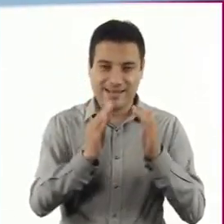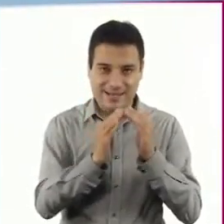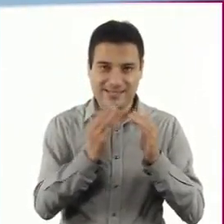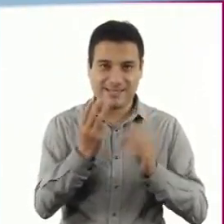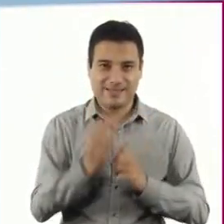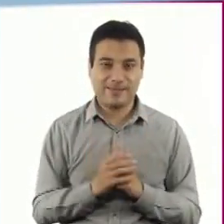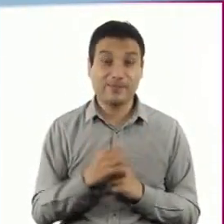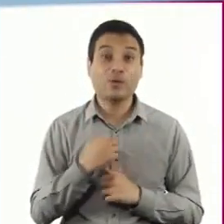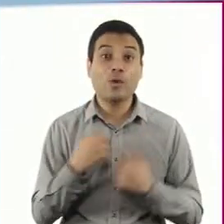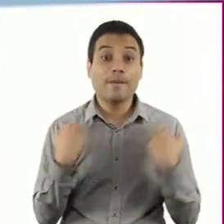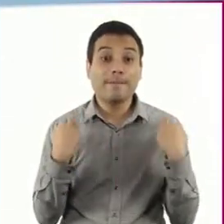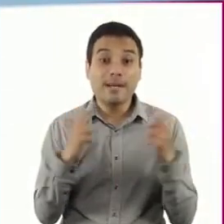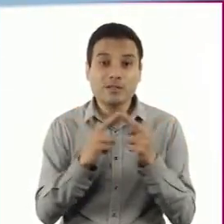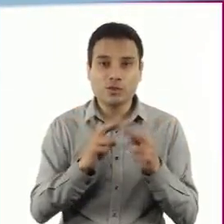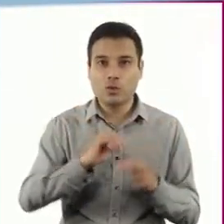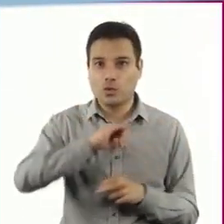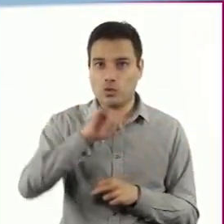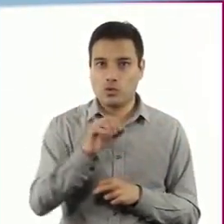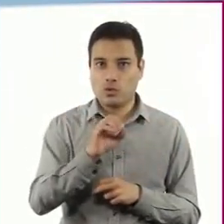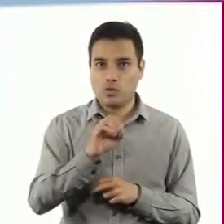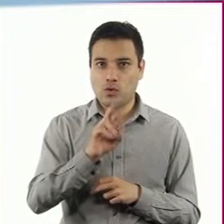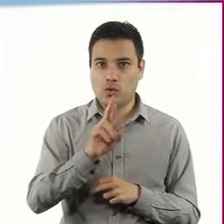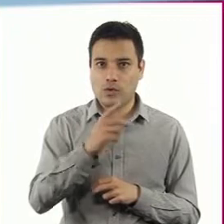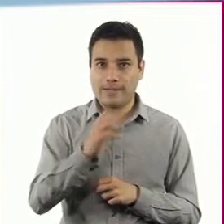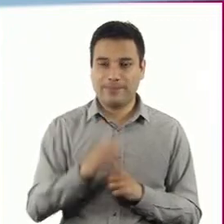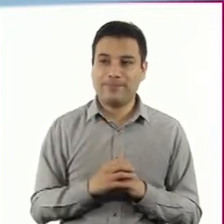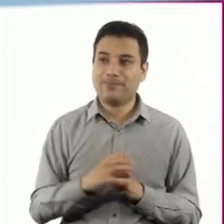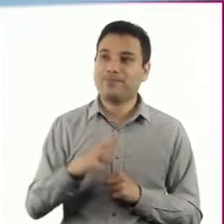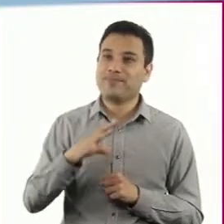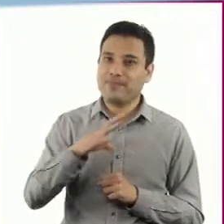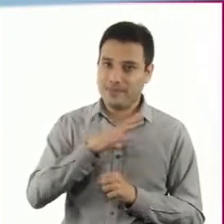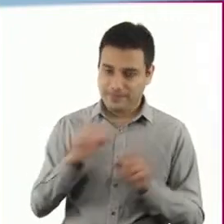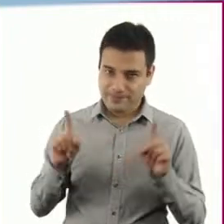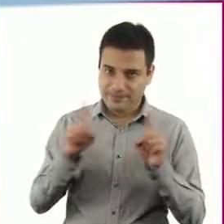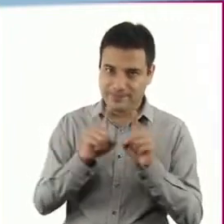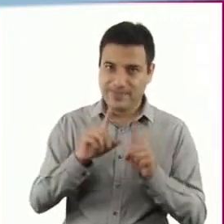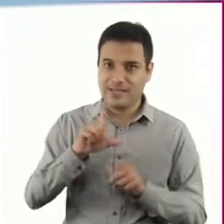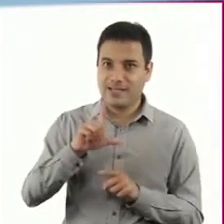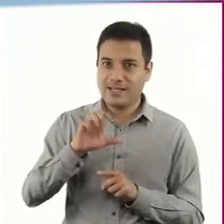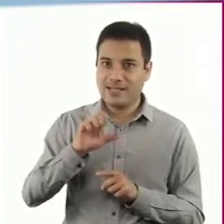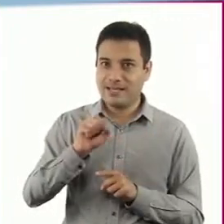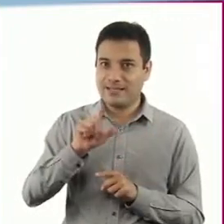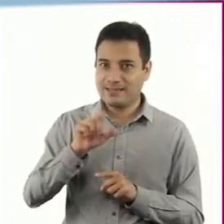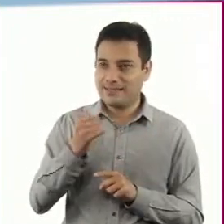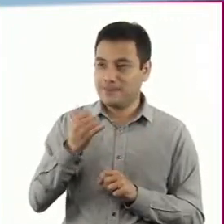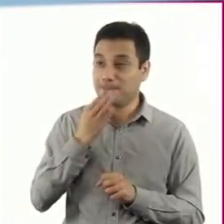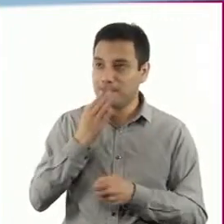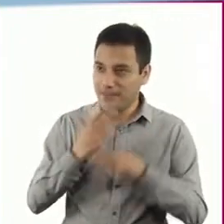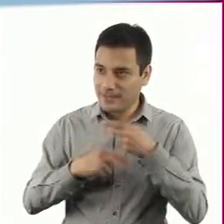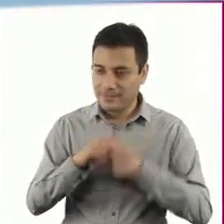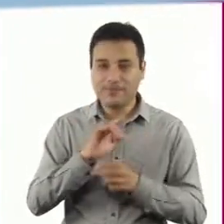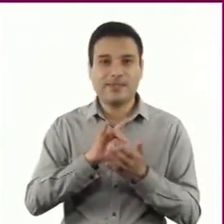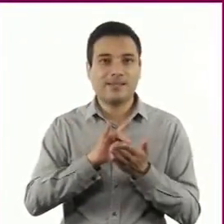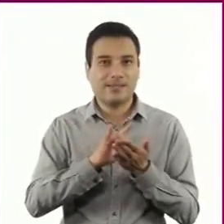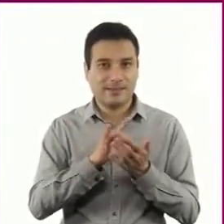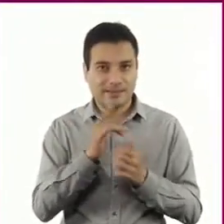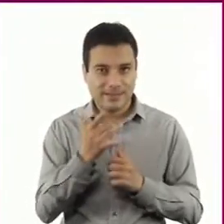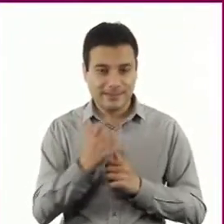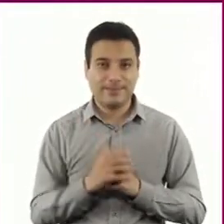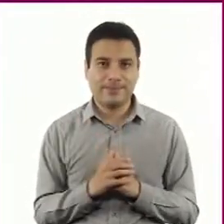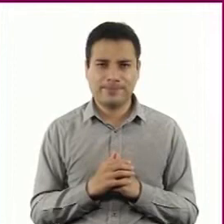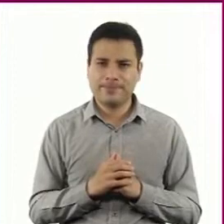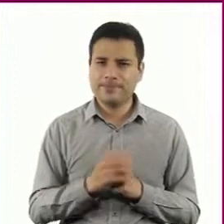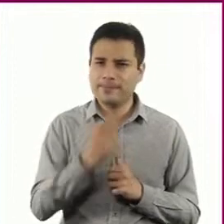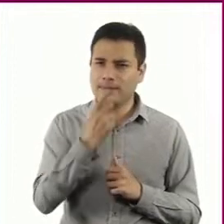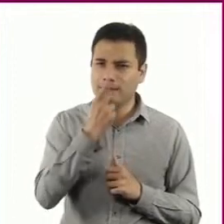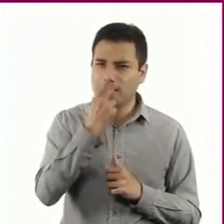profesor Jorge Gómez Méndez y me acompaña Leslie Mendívil, a quien le doy la bienvenida. Muchas gracias, profesor Jorge. Y díganos, por